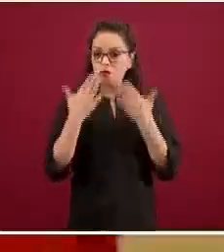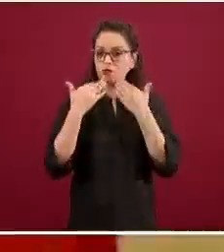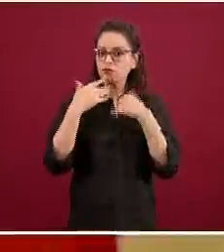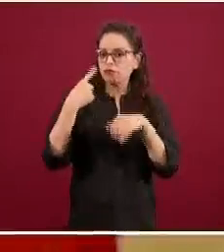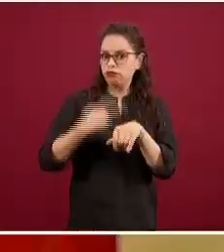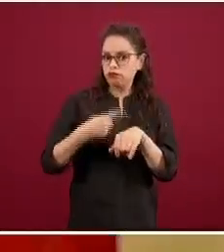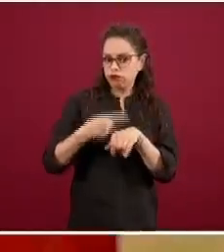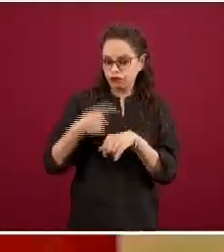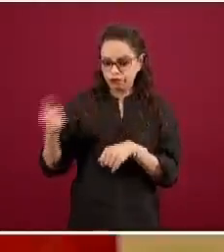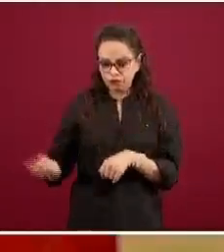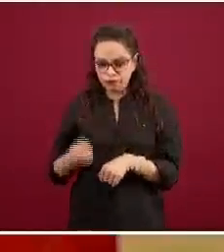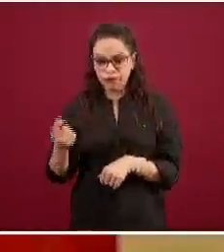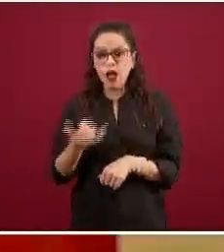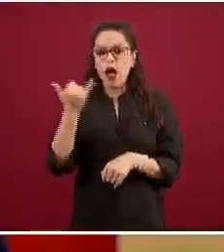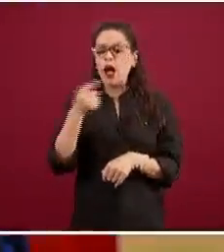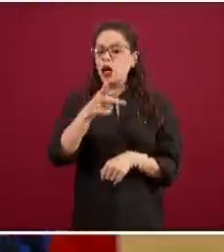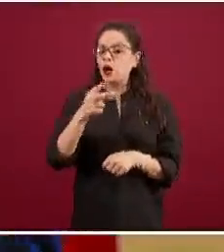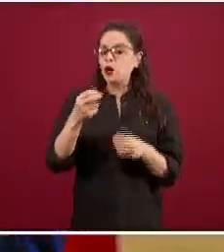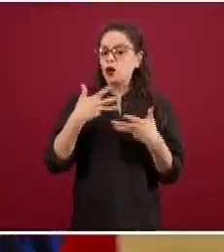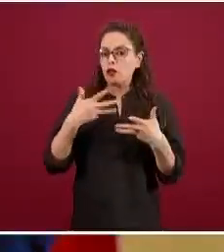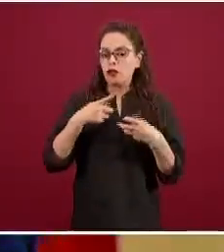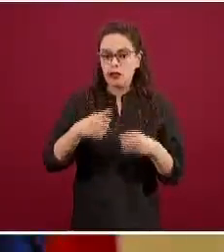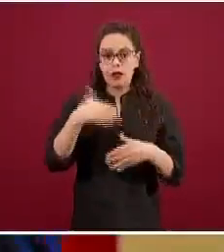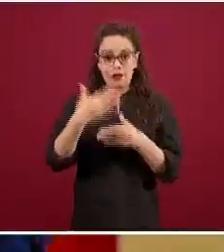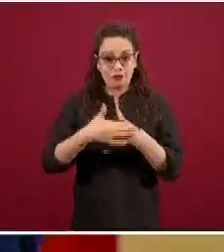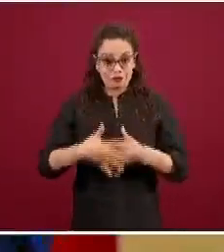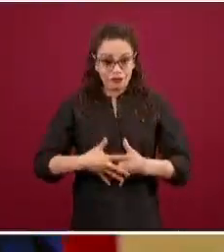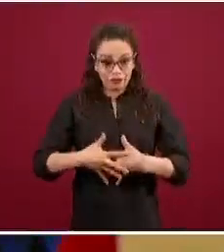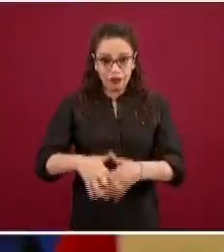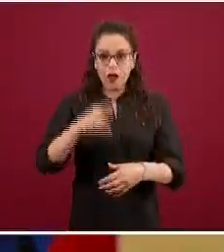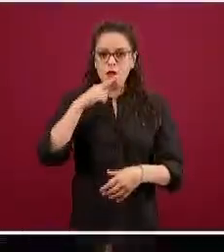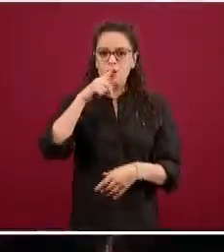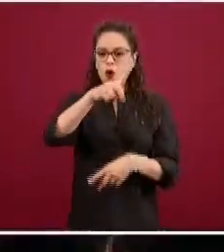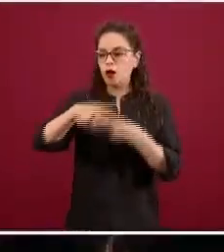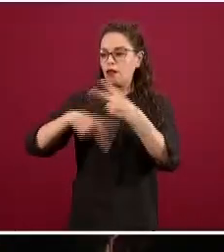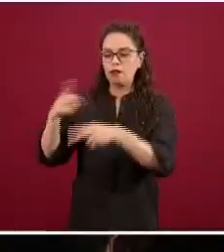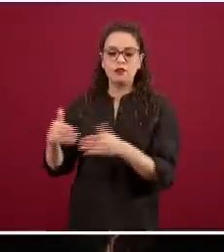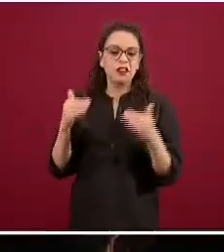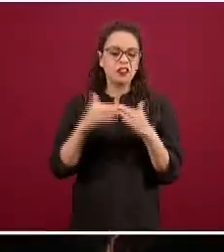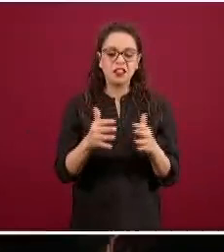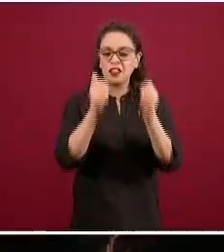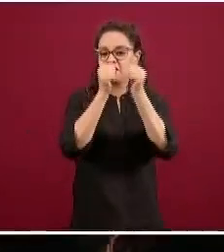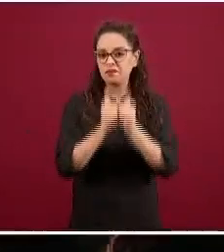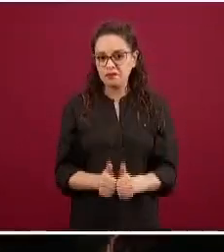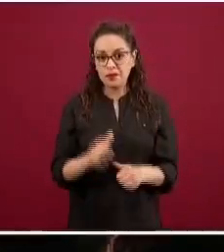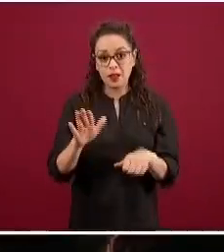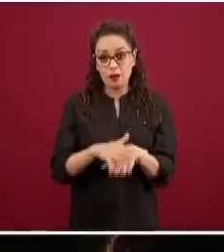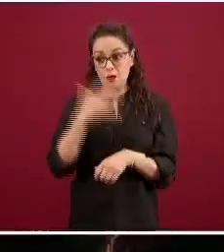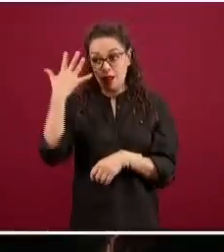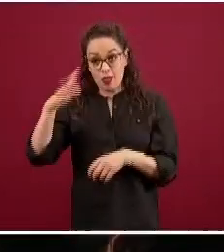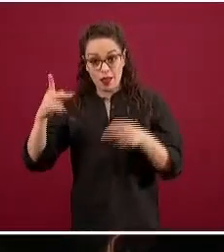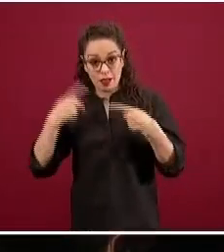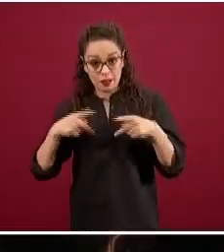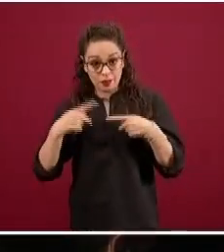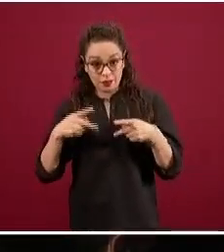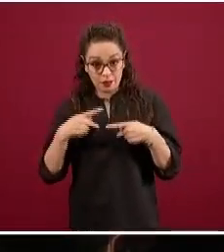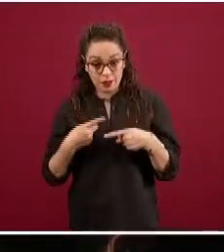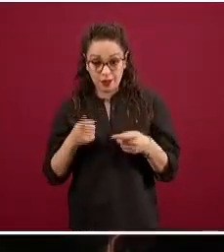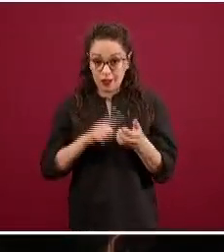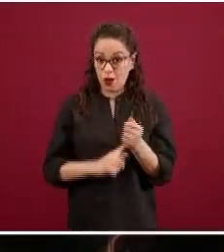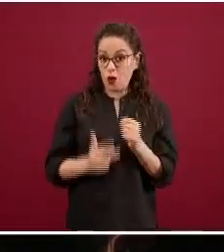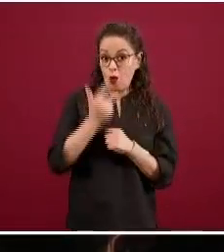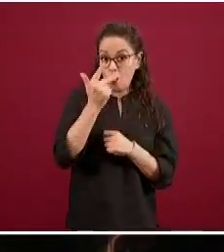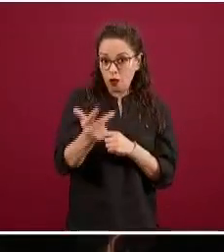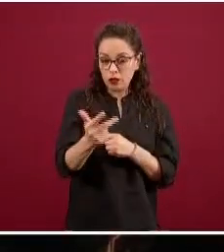mujer embarazada, vaya a casa, porque 8 de cada 10, como usted, incluido usted, se van a